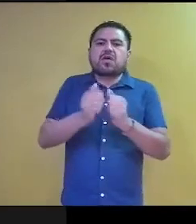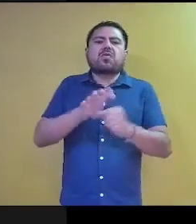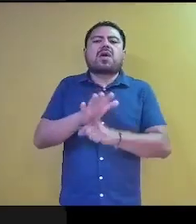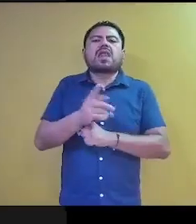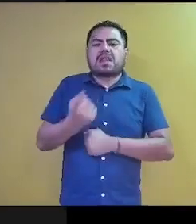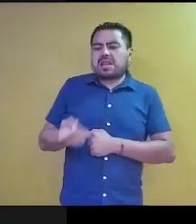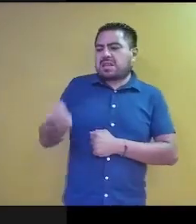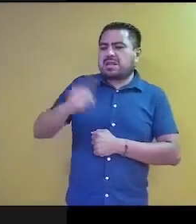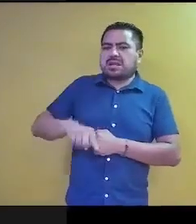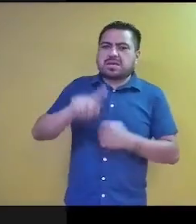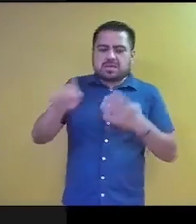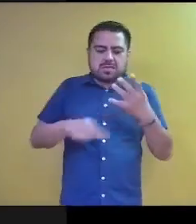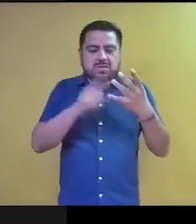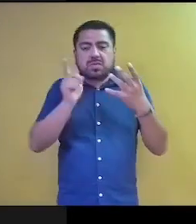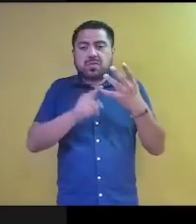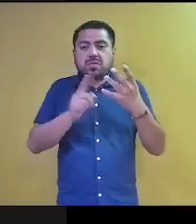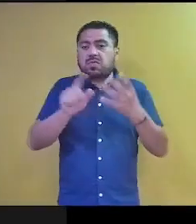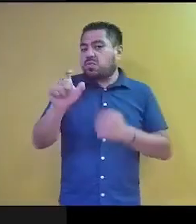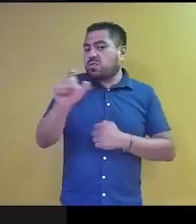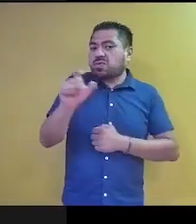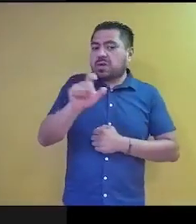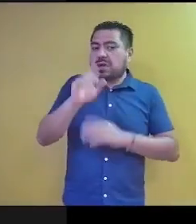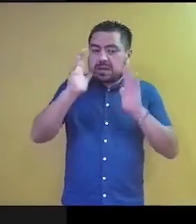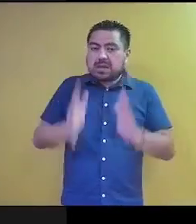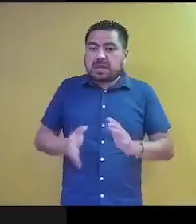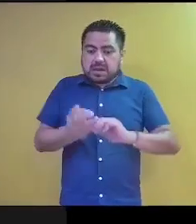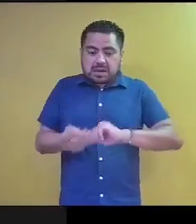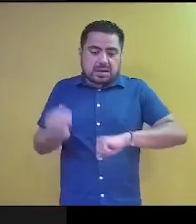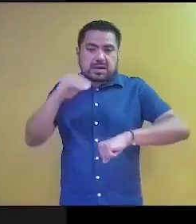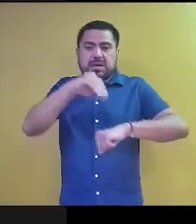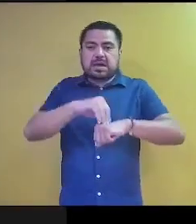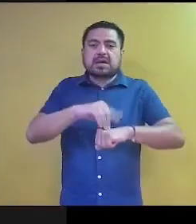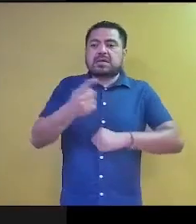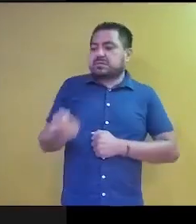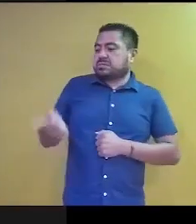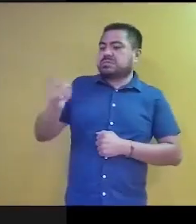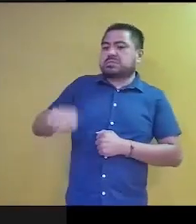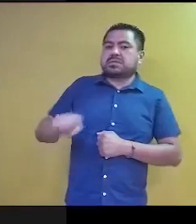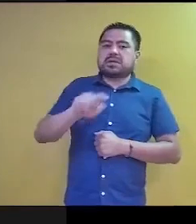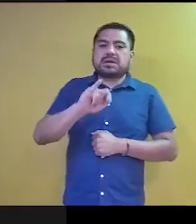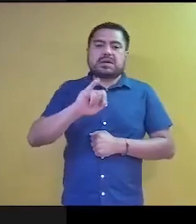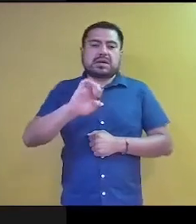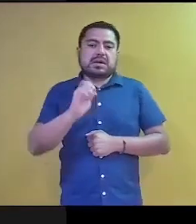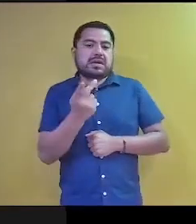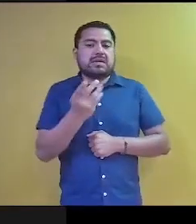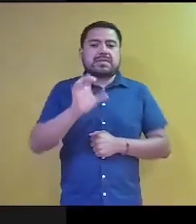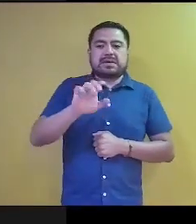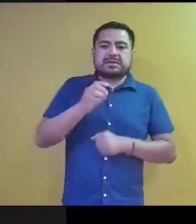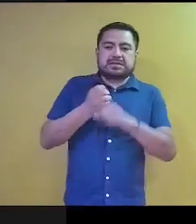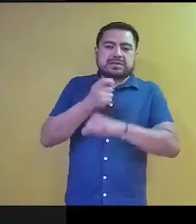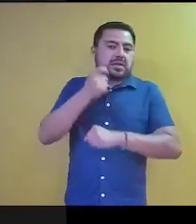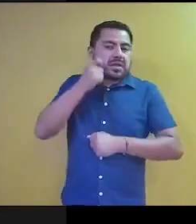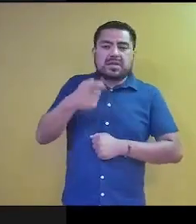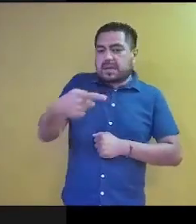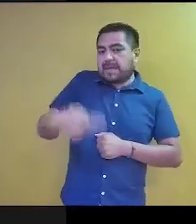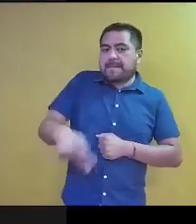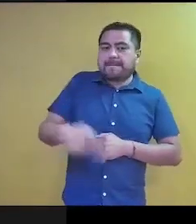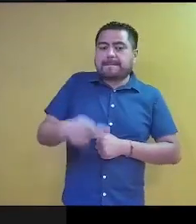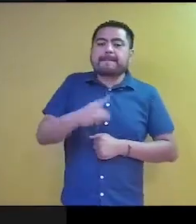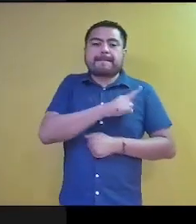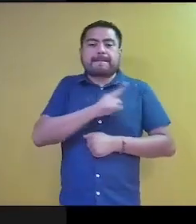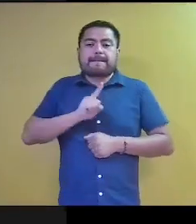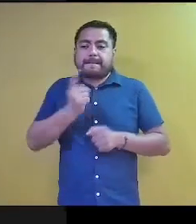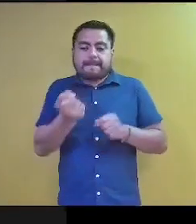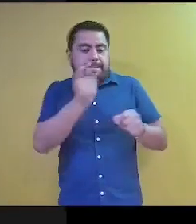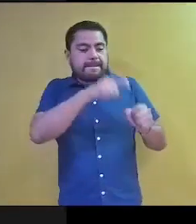ordenan. Cuarto, una vez que cause ejecutoria la sentencia, se ordena al Instituto Electoral y de Participación Ciudadana del Estado de Guerrero inscribir